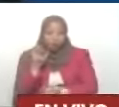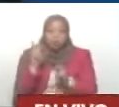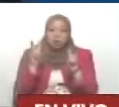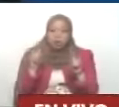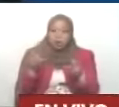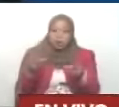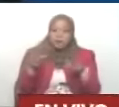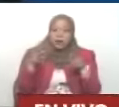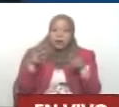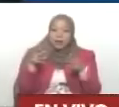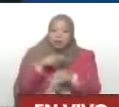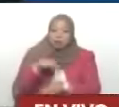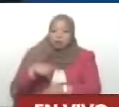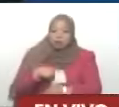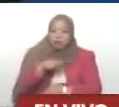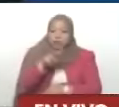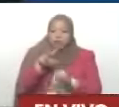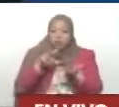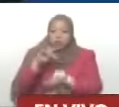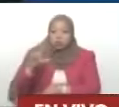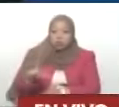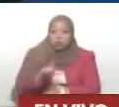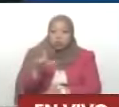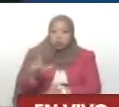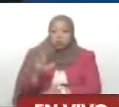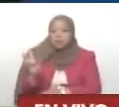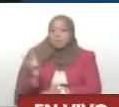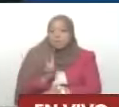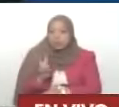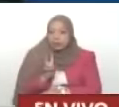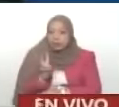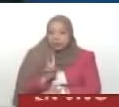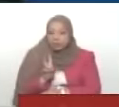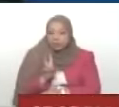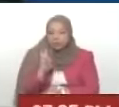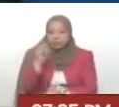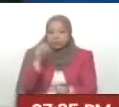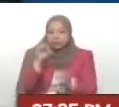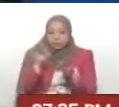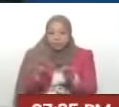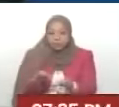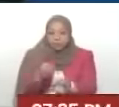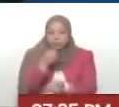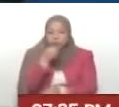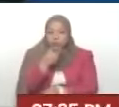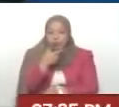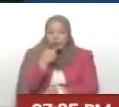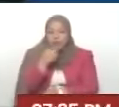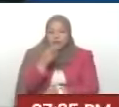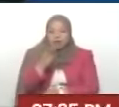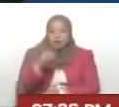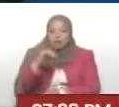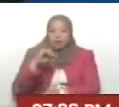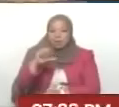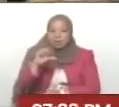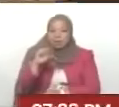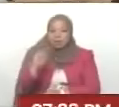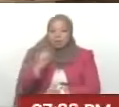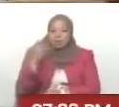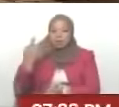gran victoria del 28 de julio, Venezuela entre por la puerta grande de los BRICS como